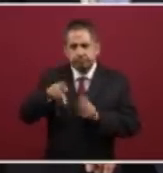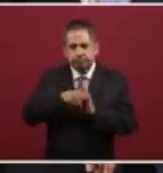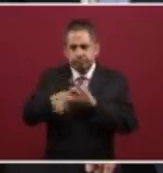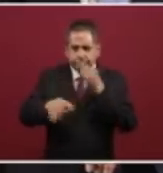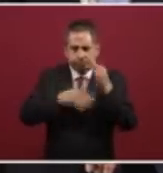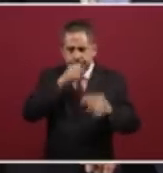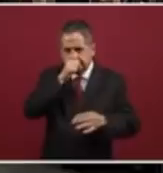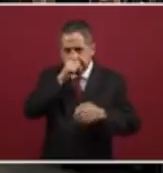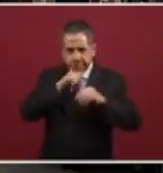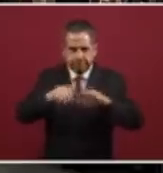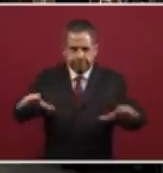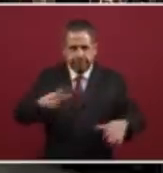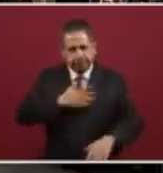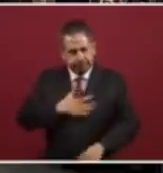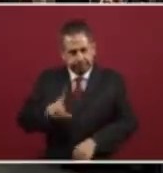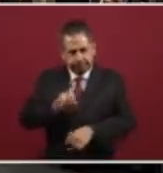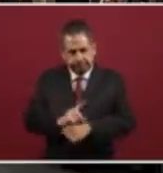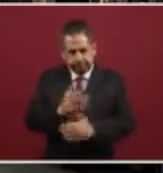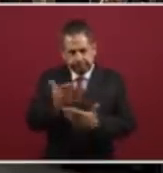días